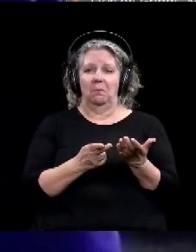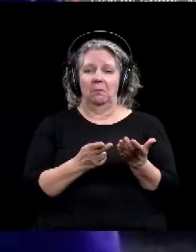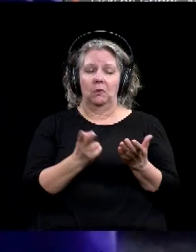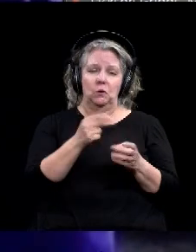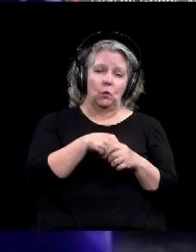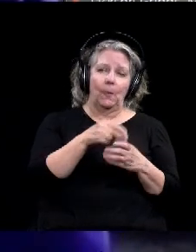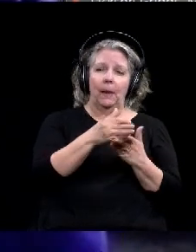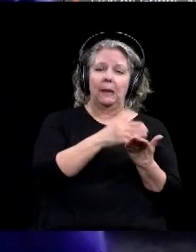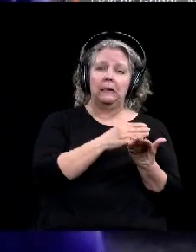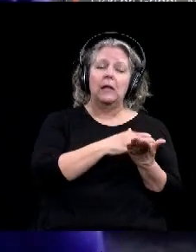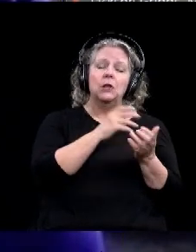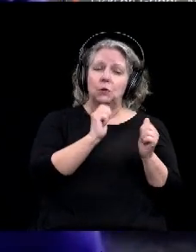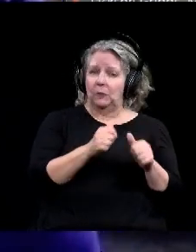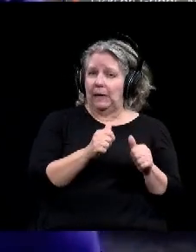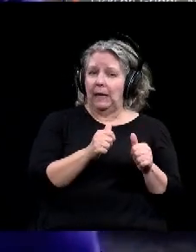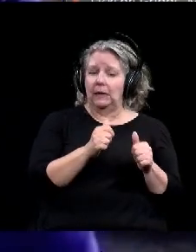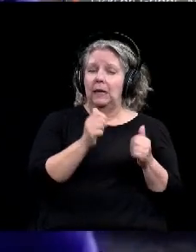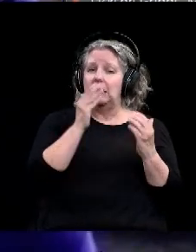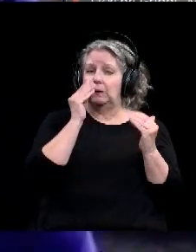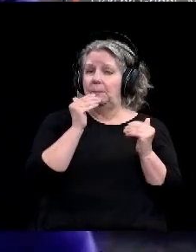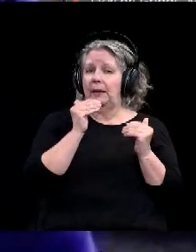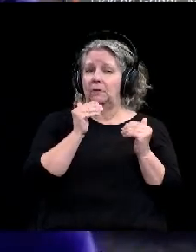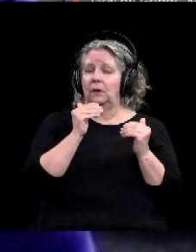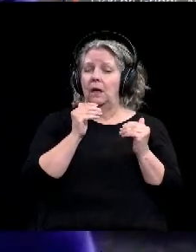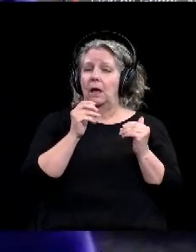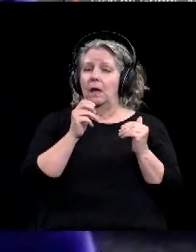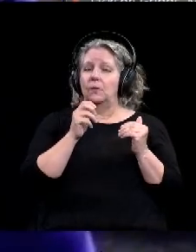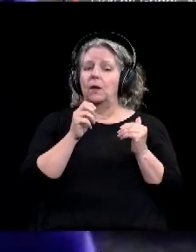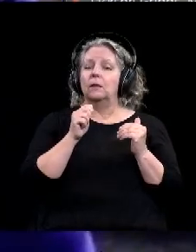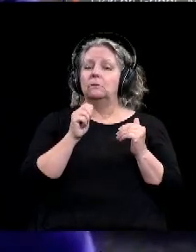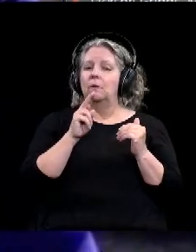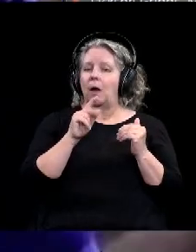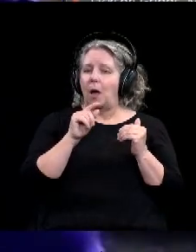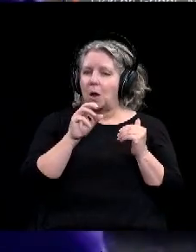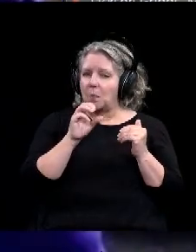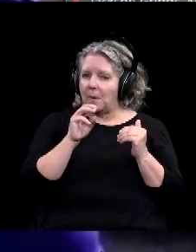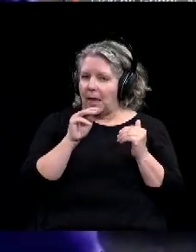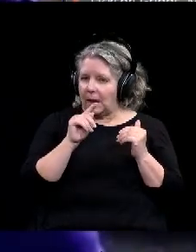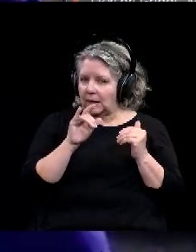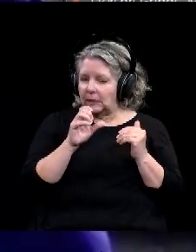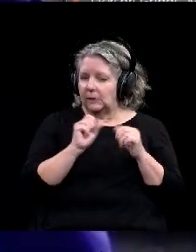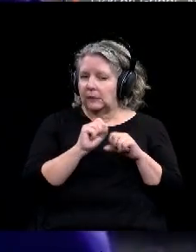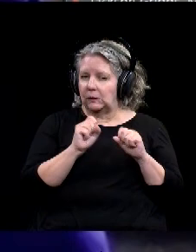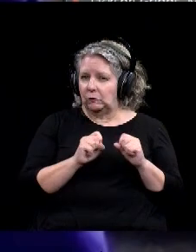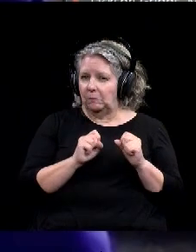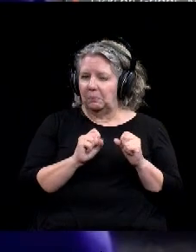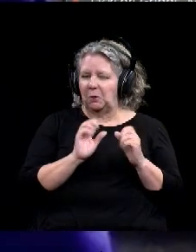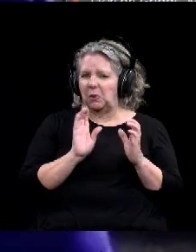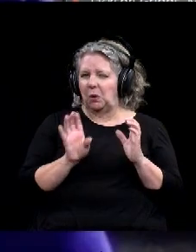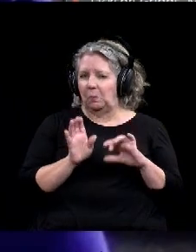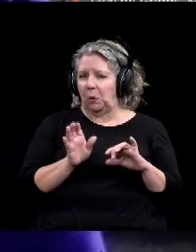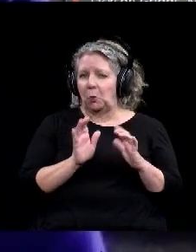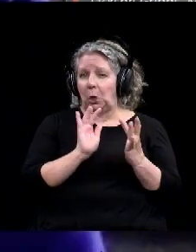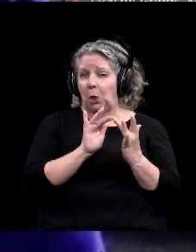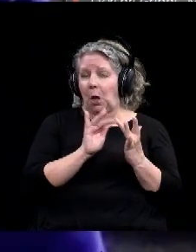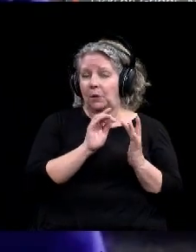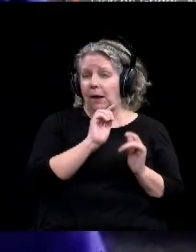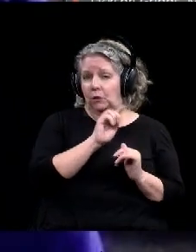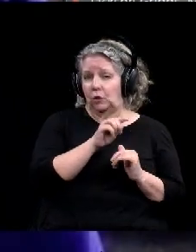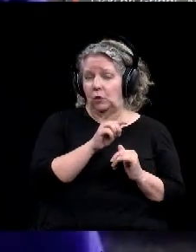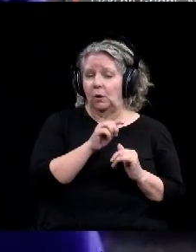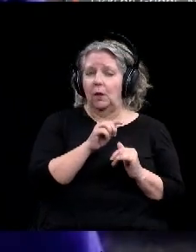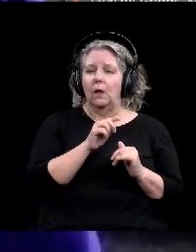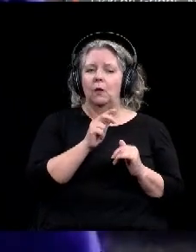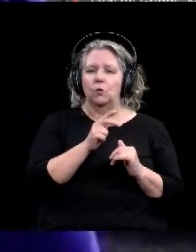pueden de tres a cuatro días en cinco días en lo más mientras más así mientras se empieza a crecer